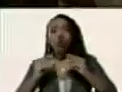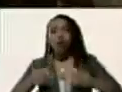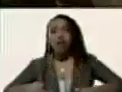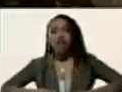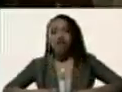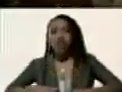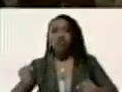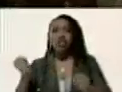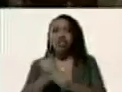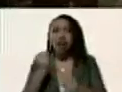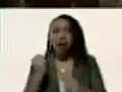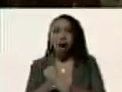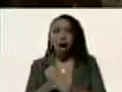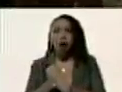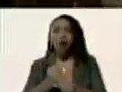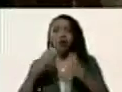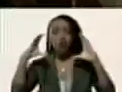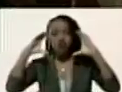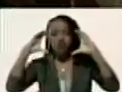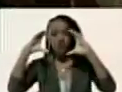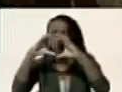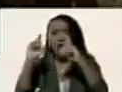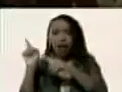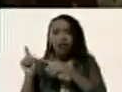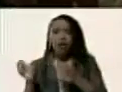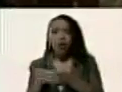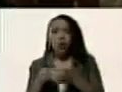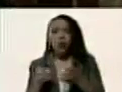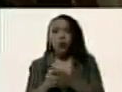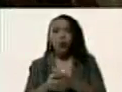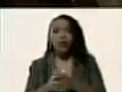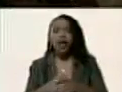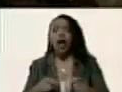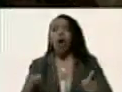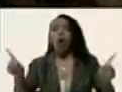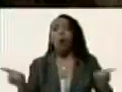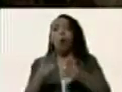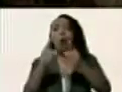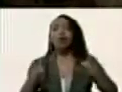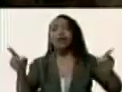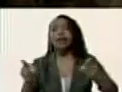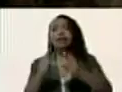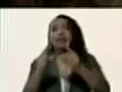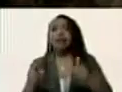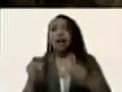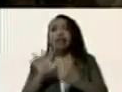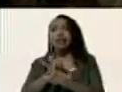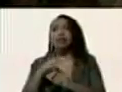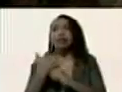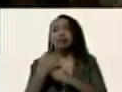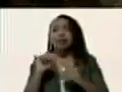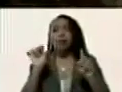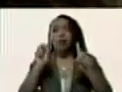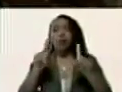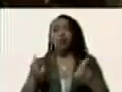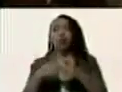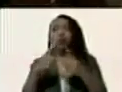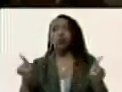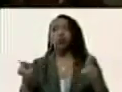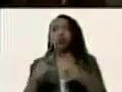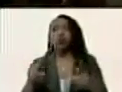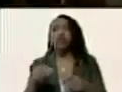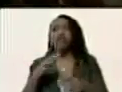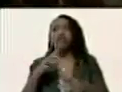el trabajo y toda la dedicación con el núcleo de orquesta del sistema de orquesta infantiles y juveniles de Paraguaná,